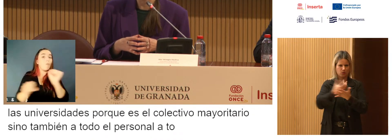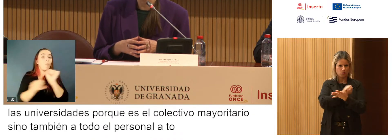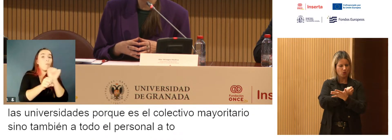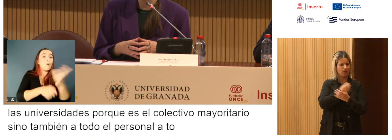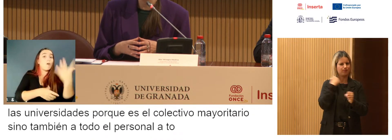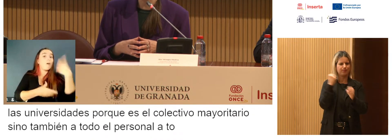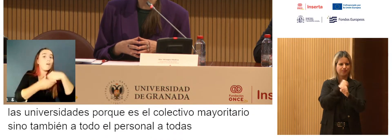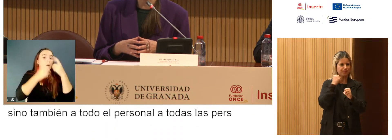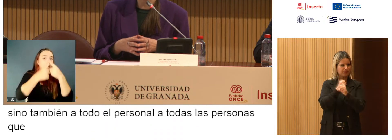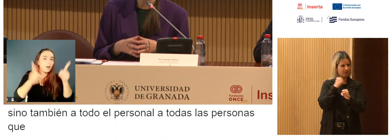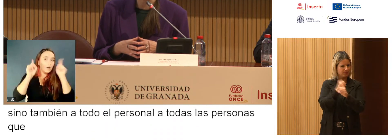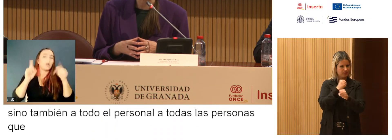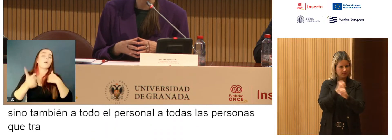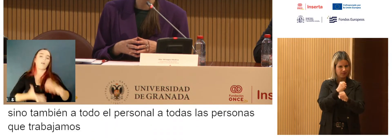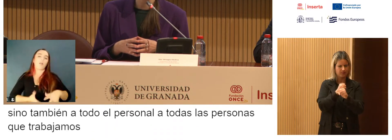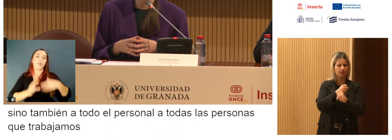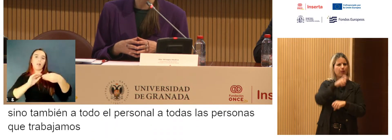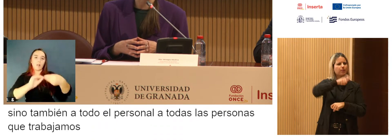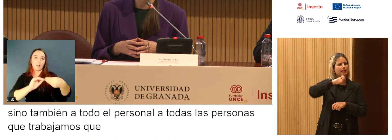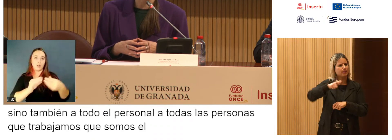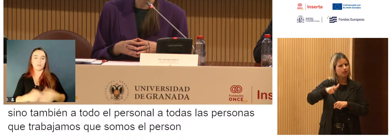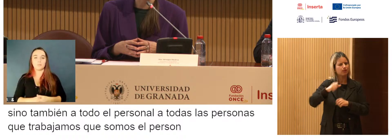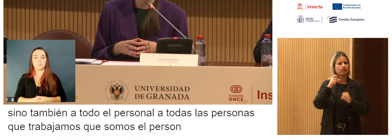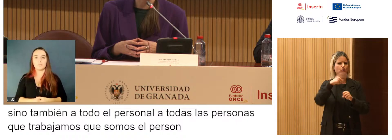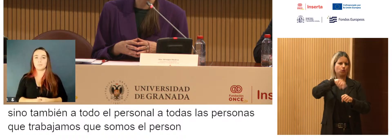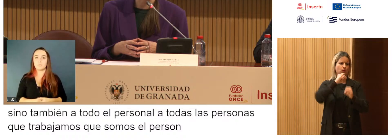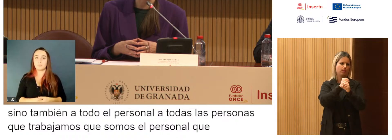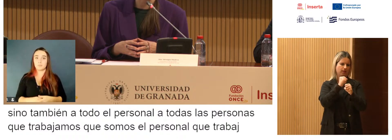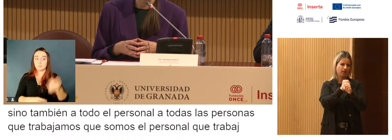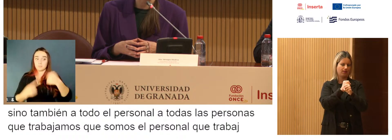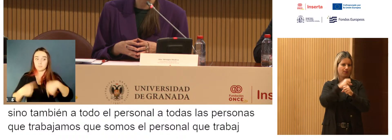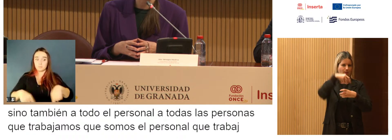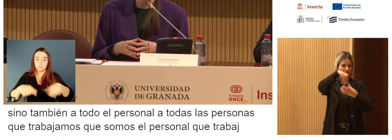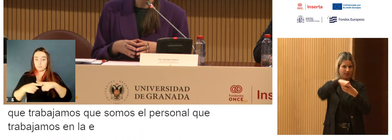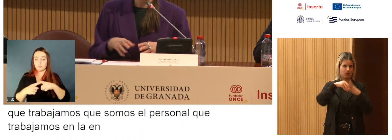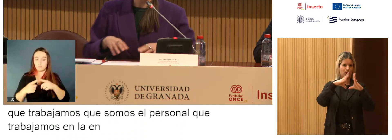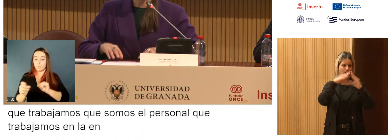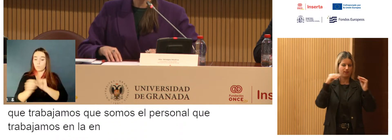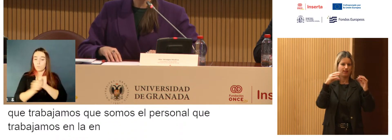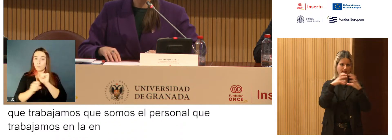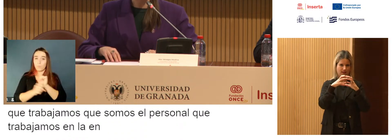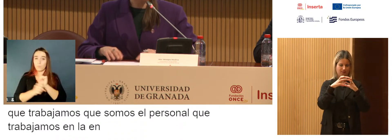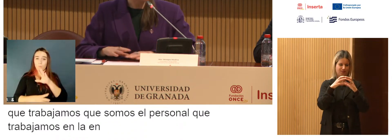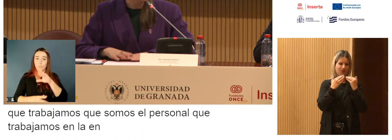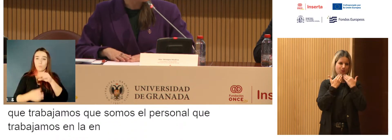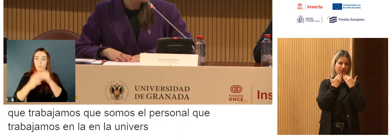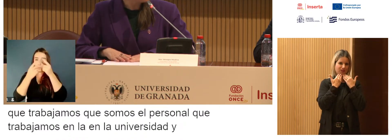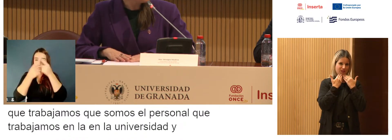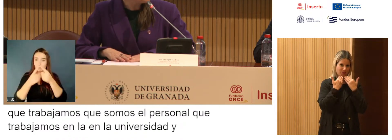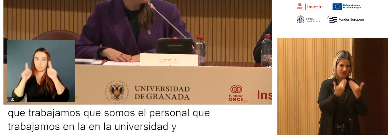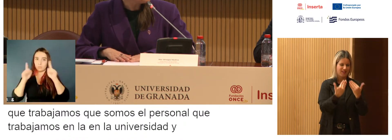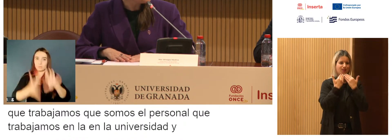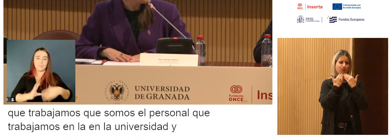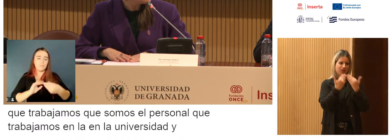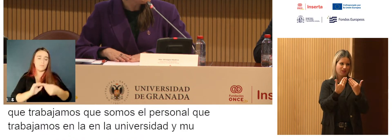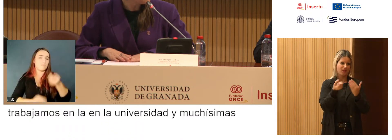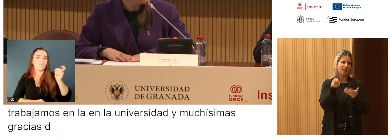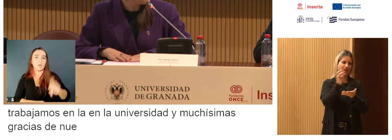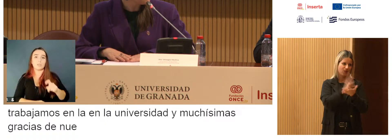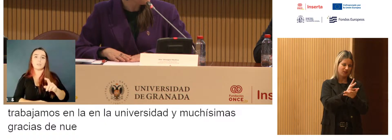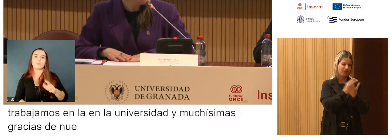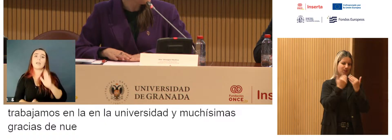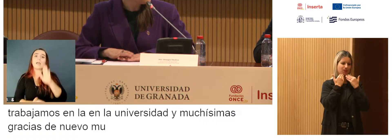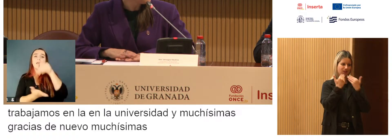que trabajamos, que somos el personal que trabajamos en la universidad. Y muchísimas gracias de nuevo,